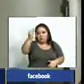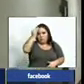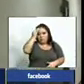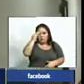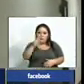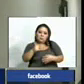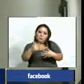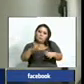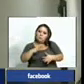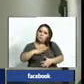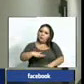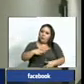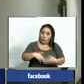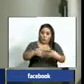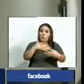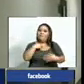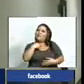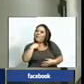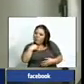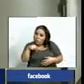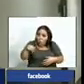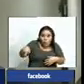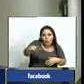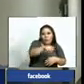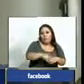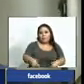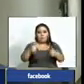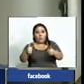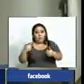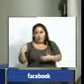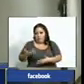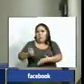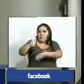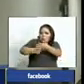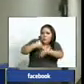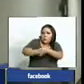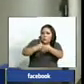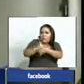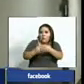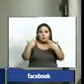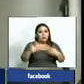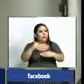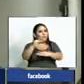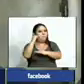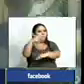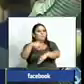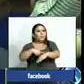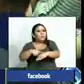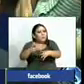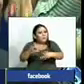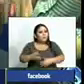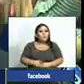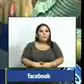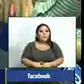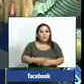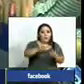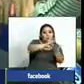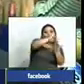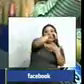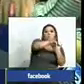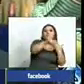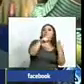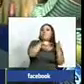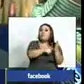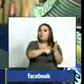conforme. Aunque es bastante difícil, pero hemos hecho un gran esfuerzo y queremos cumplir en tiempo esta ley. Un proyecto el cual